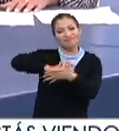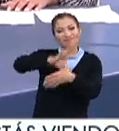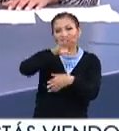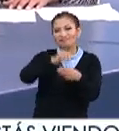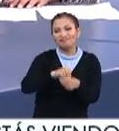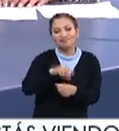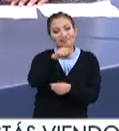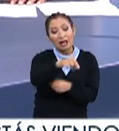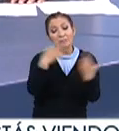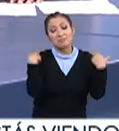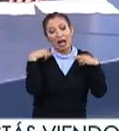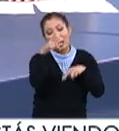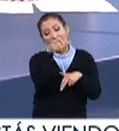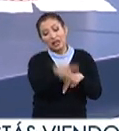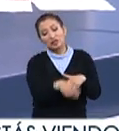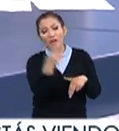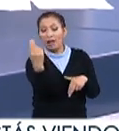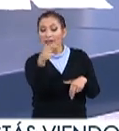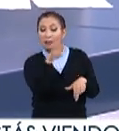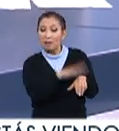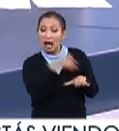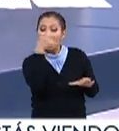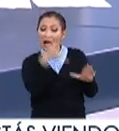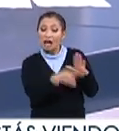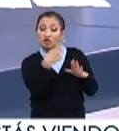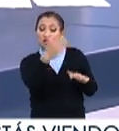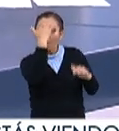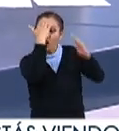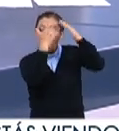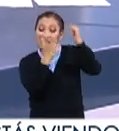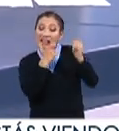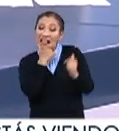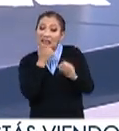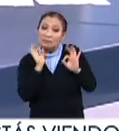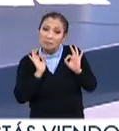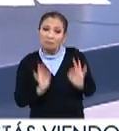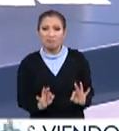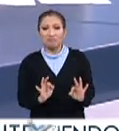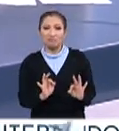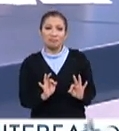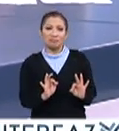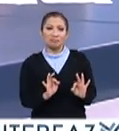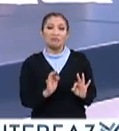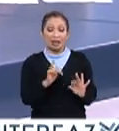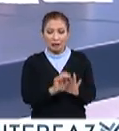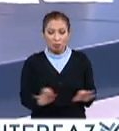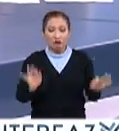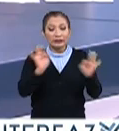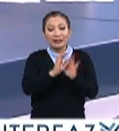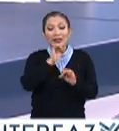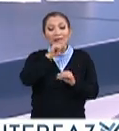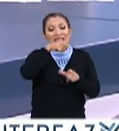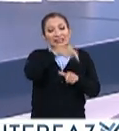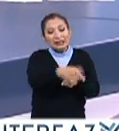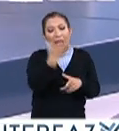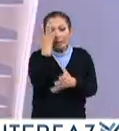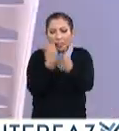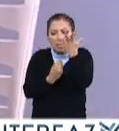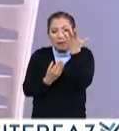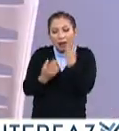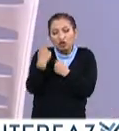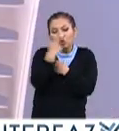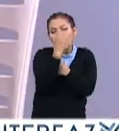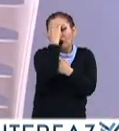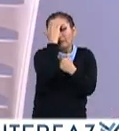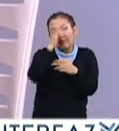Latina que el docente requiere profundizar su conocimiento del idioma en inglés. Es importante que siga capacitándose en